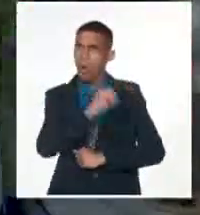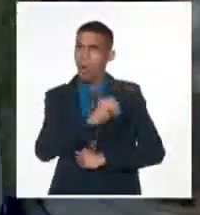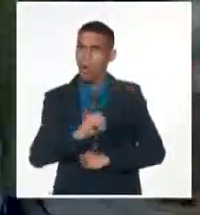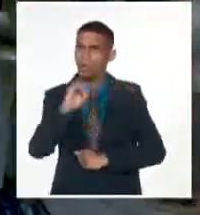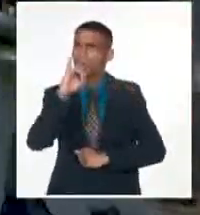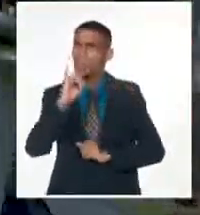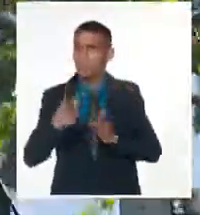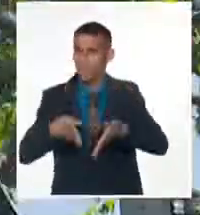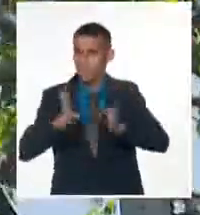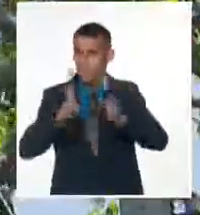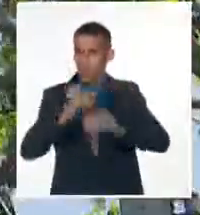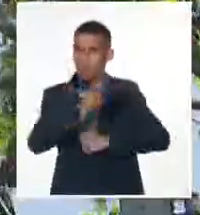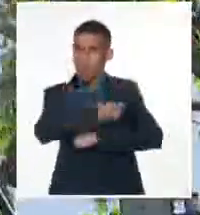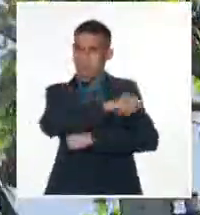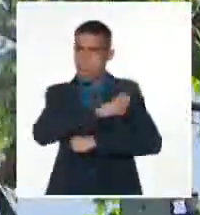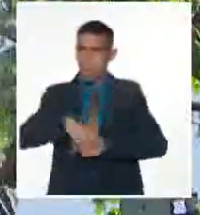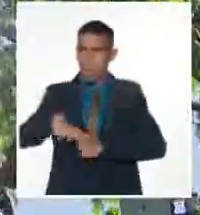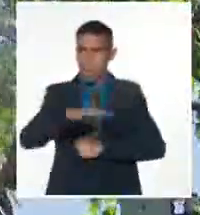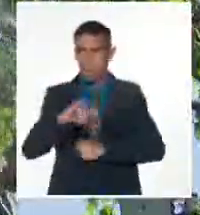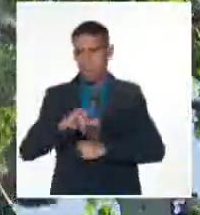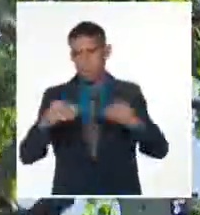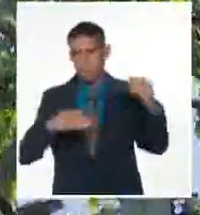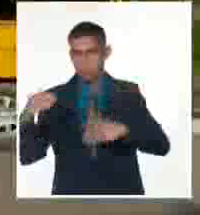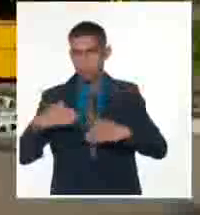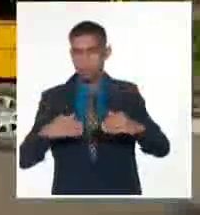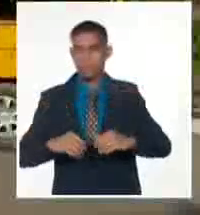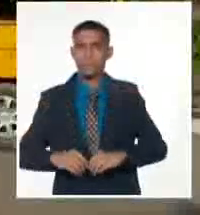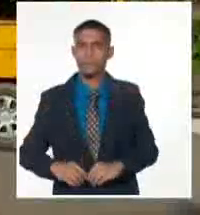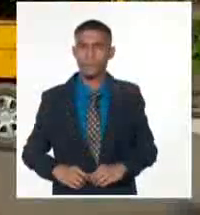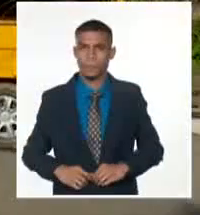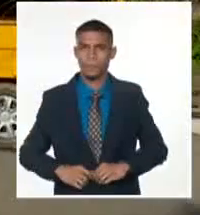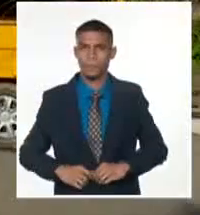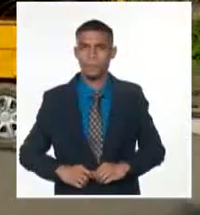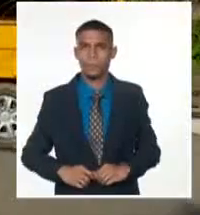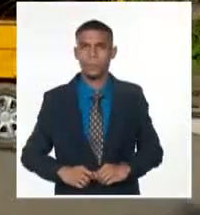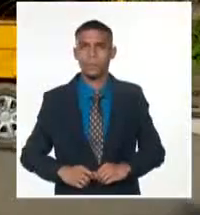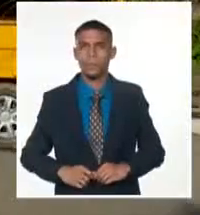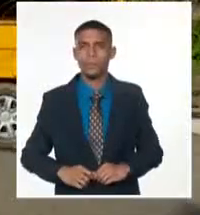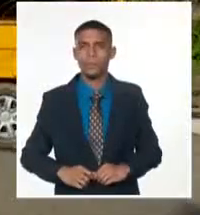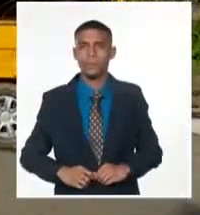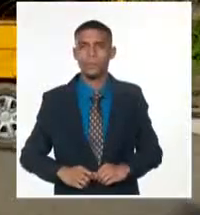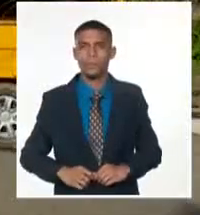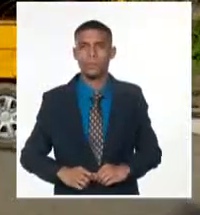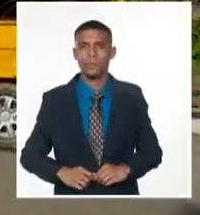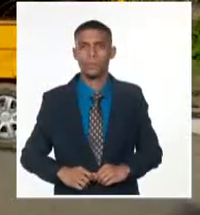y la población. Desde Artemisa, Raúden González y Yosmara Martínez, Sistema Informativo de la Televisión.